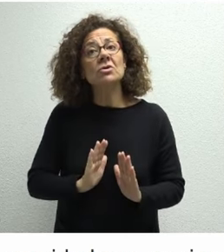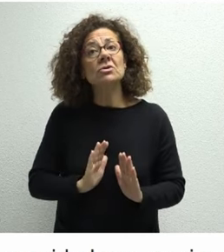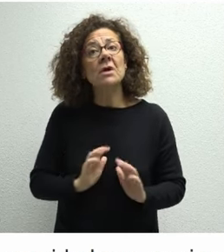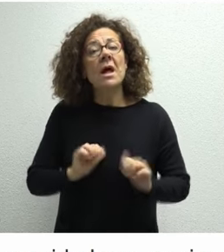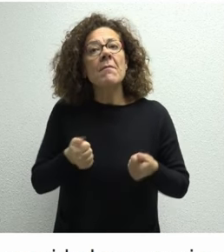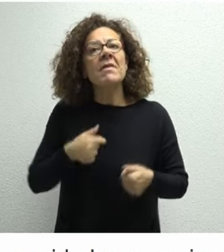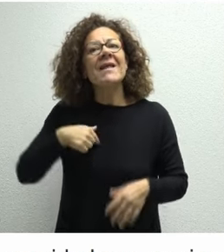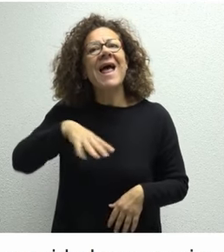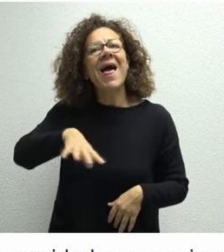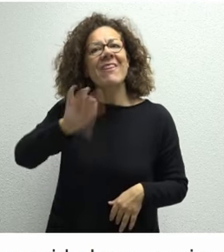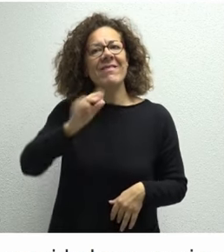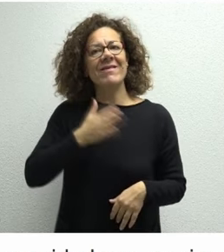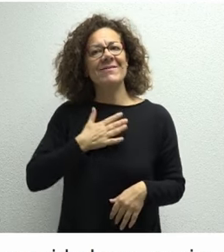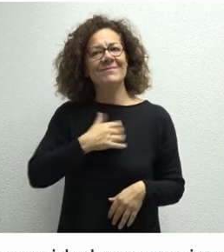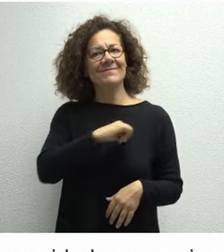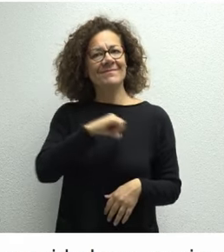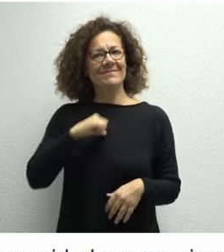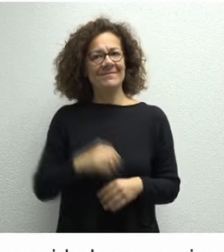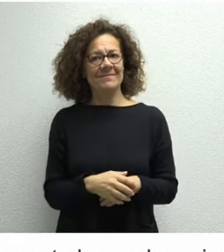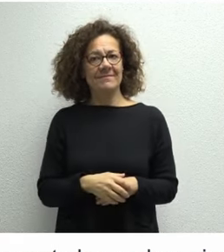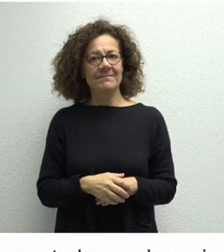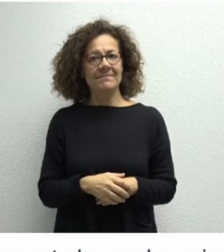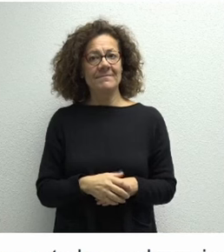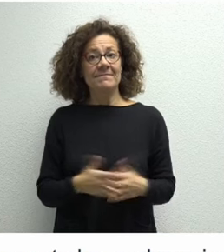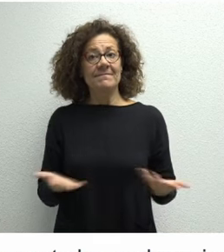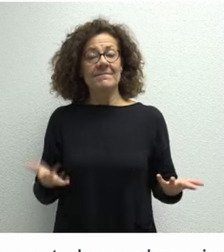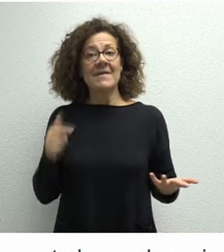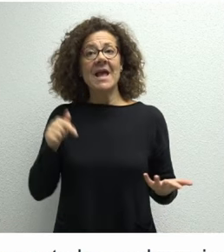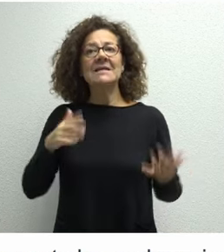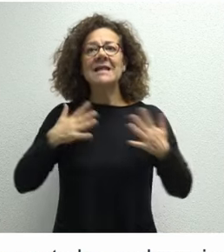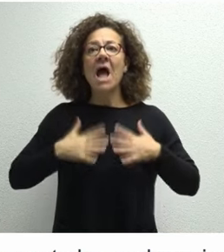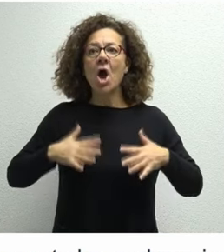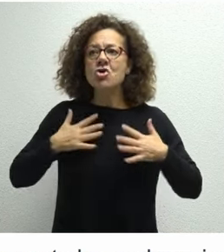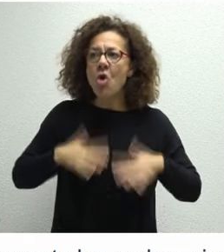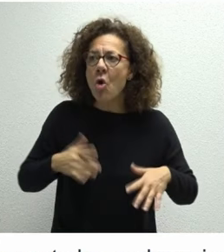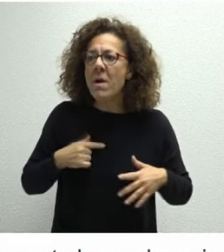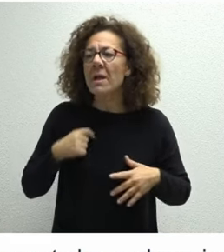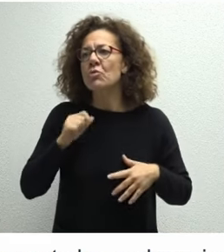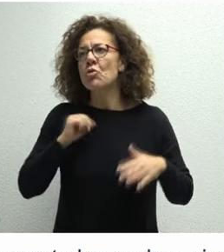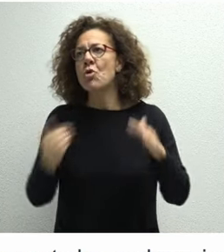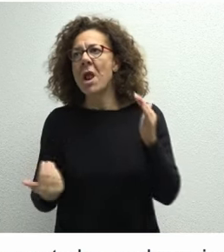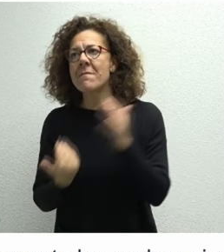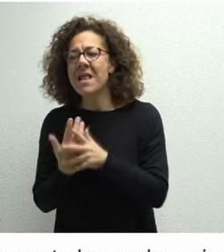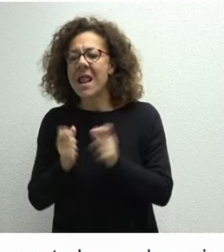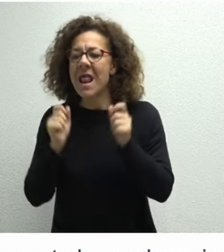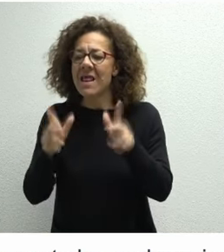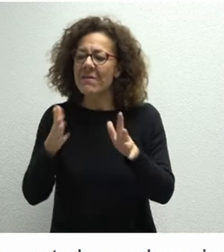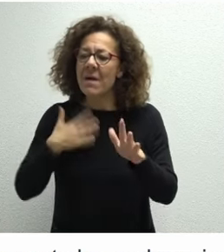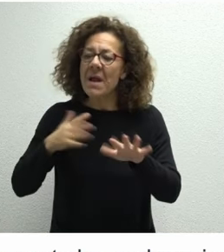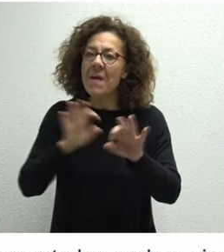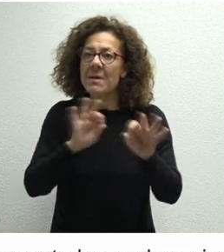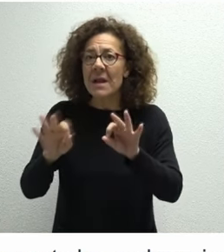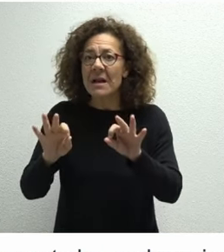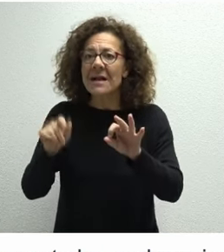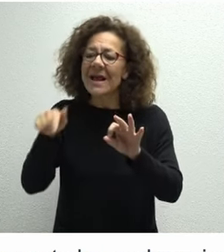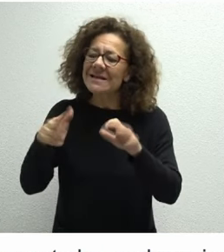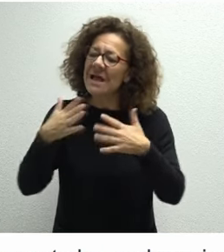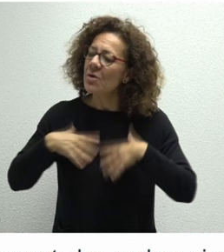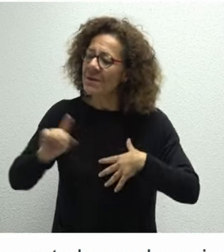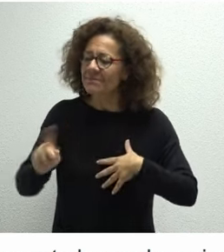decidir por sí mismos no Y esta ropa que le sacaba todas las mañanas para que se pusiera ya no se la quiere